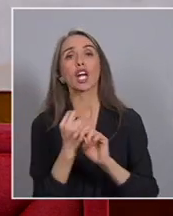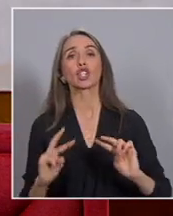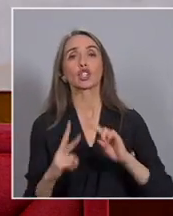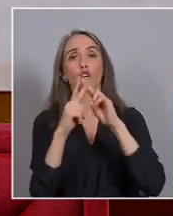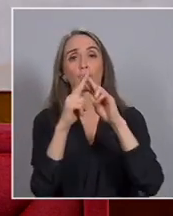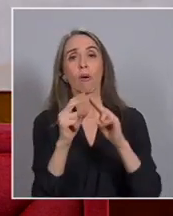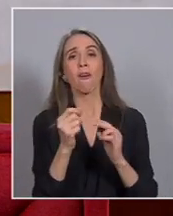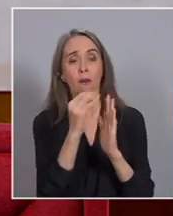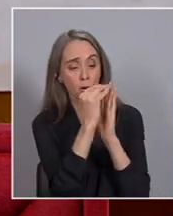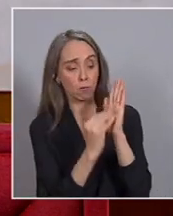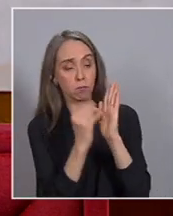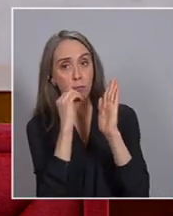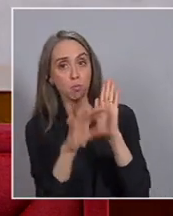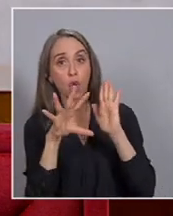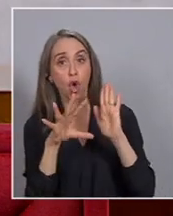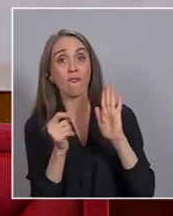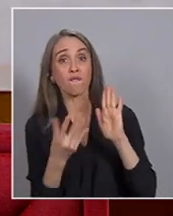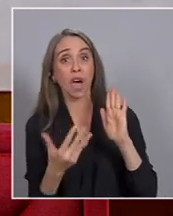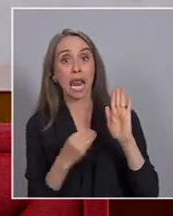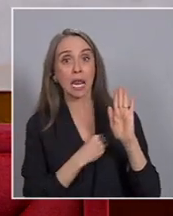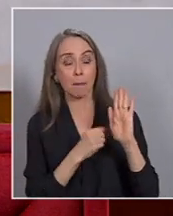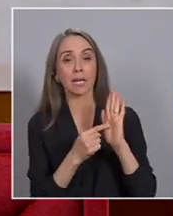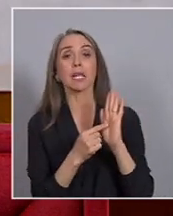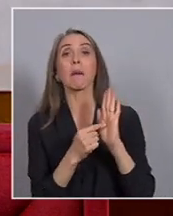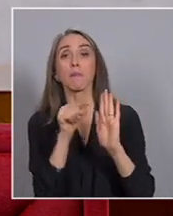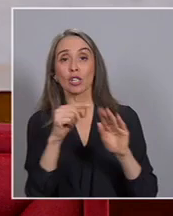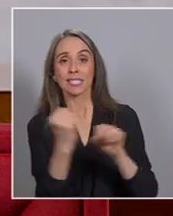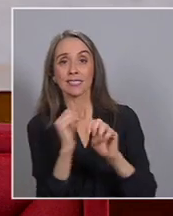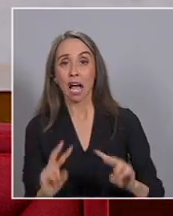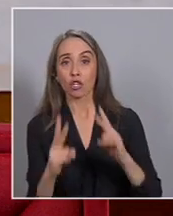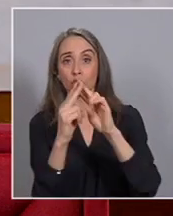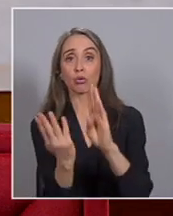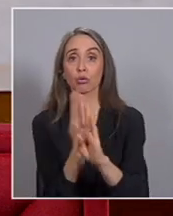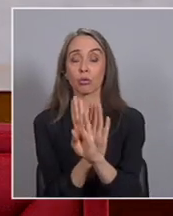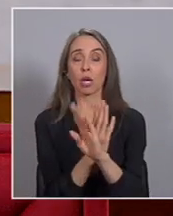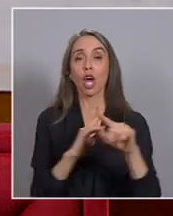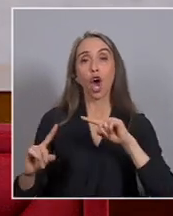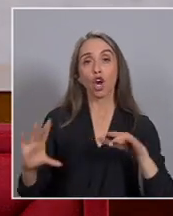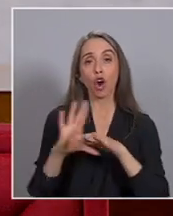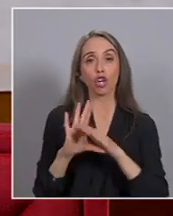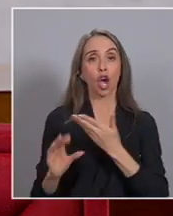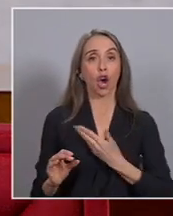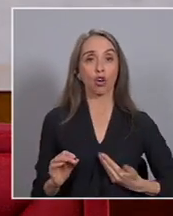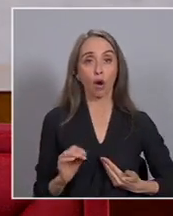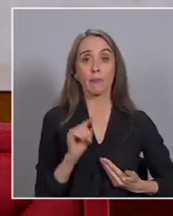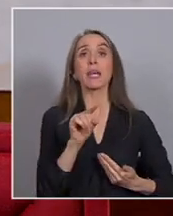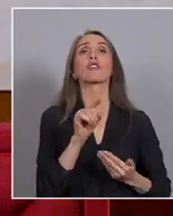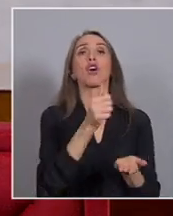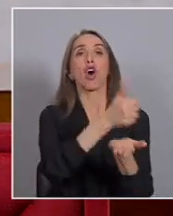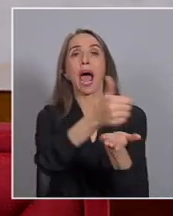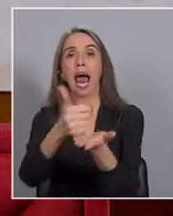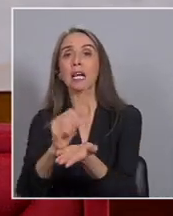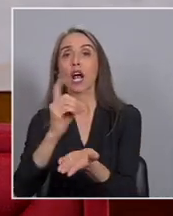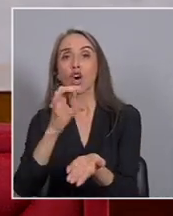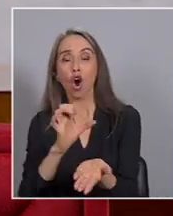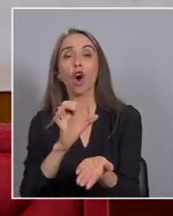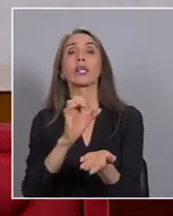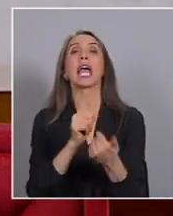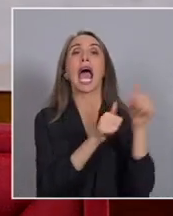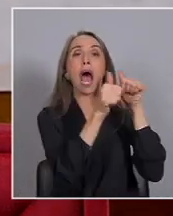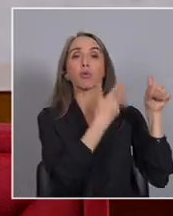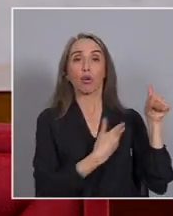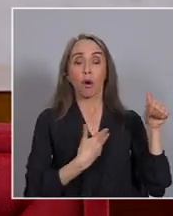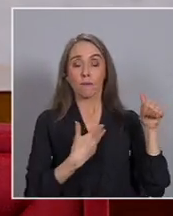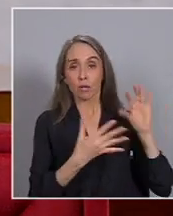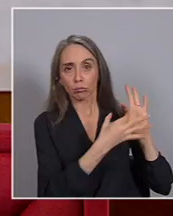vale la pena destacar, porque detrás de ellas ha habido un esfuerzo de coordinación entre gobiernos locales y comunidades y autoridades que es